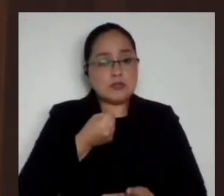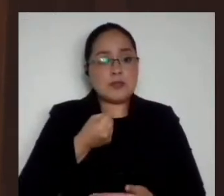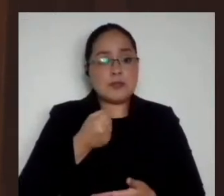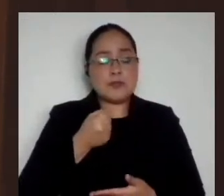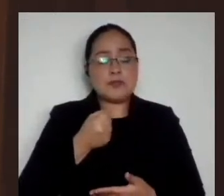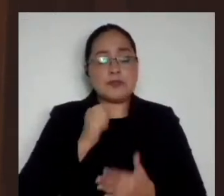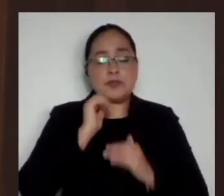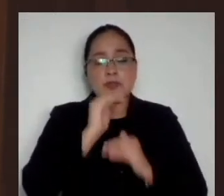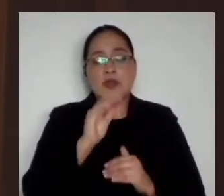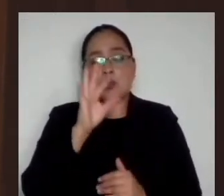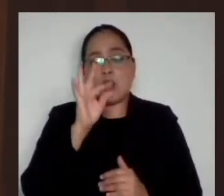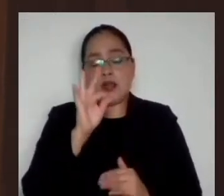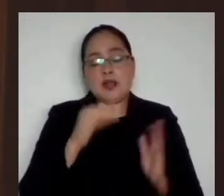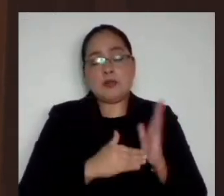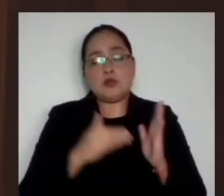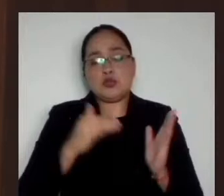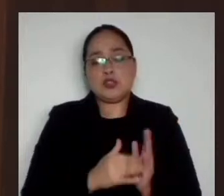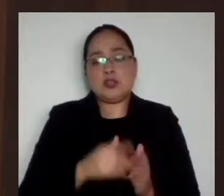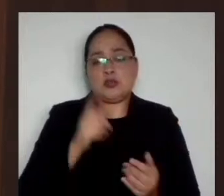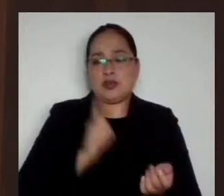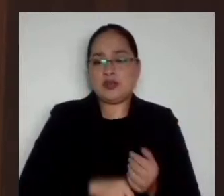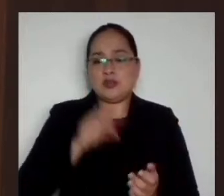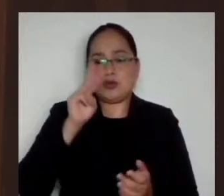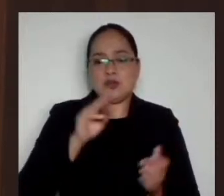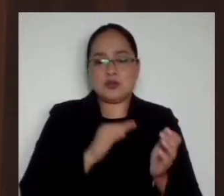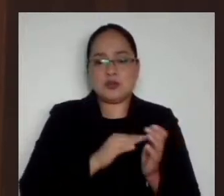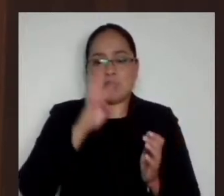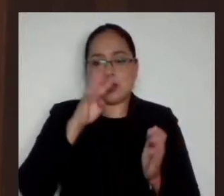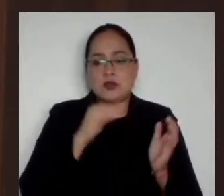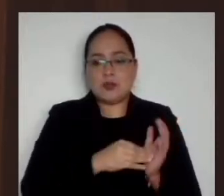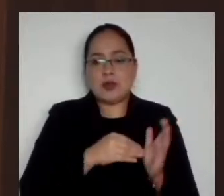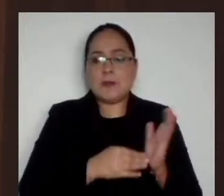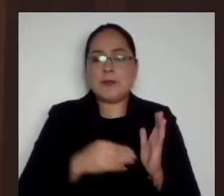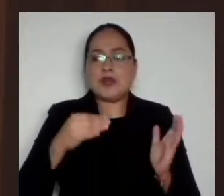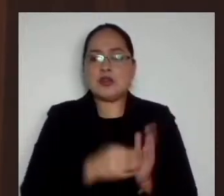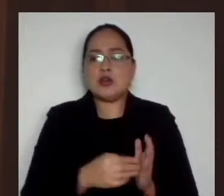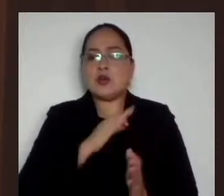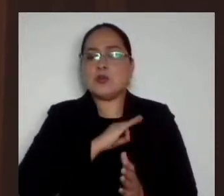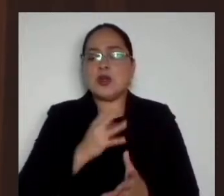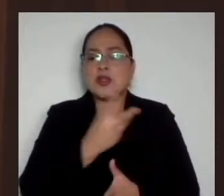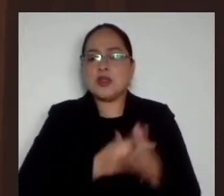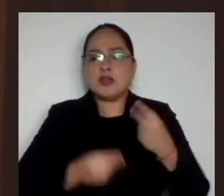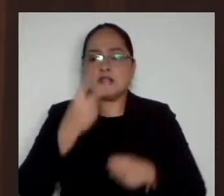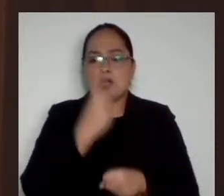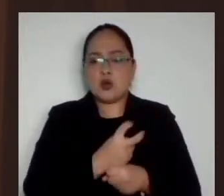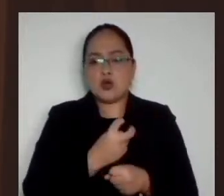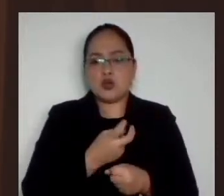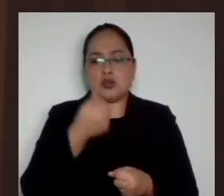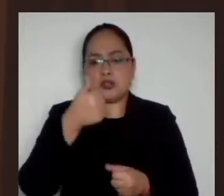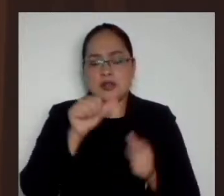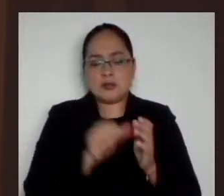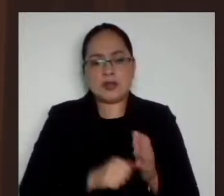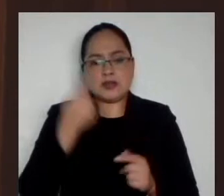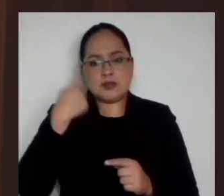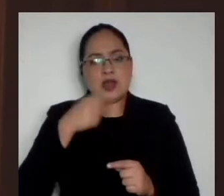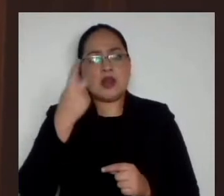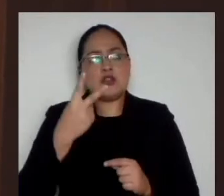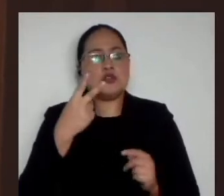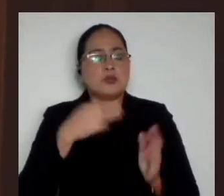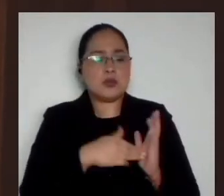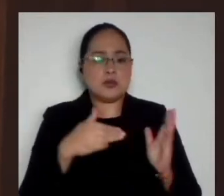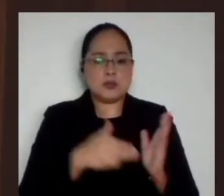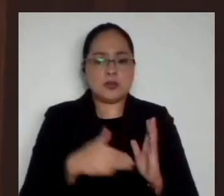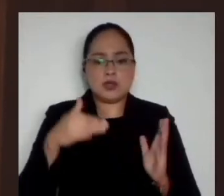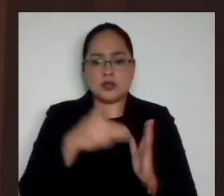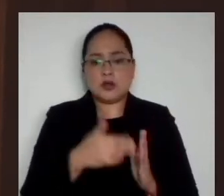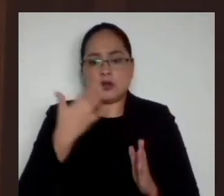4,000 millones, se podrá disponer para el segundo semestre de los otros 2,000 millones. Entonces, no es un